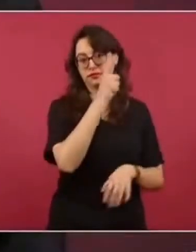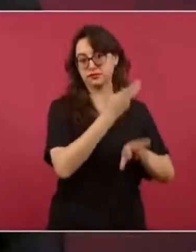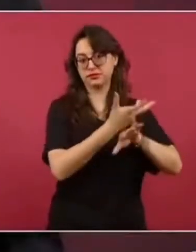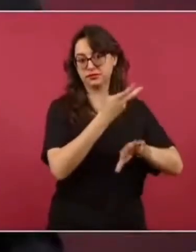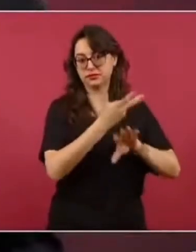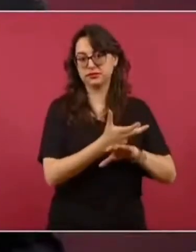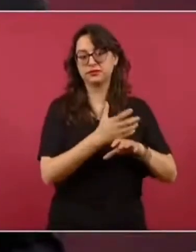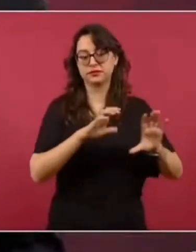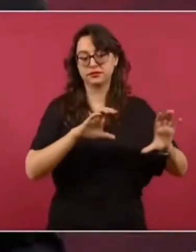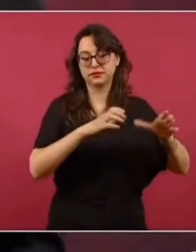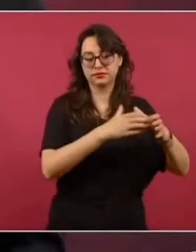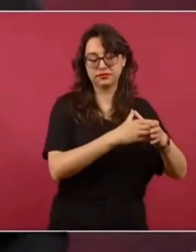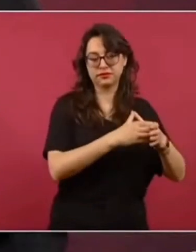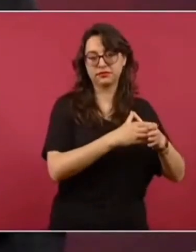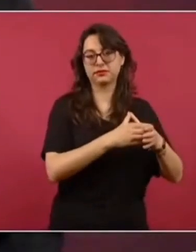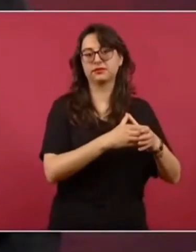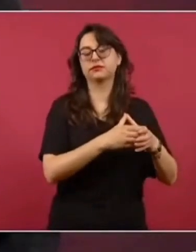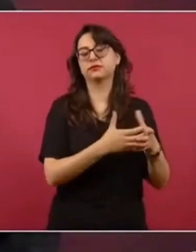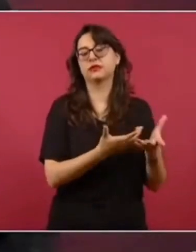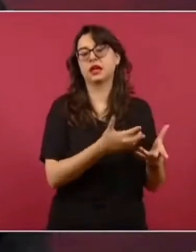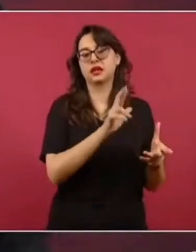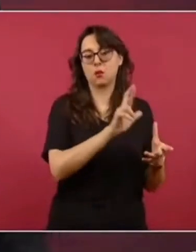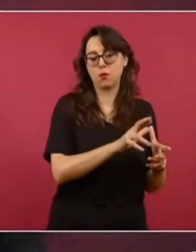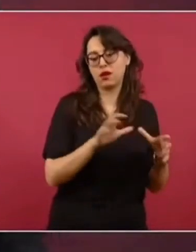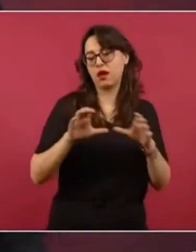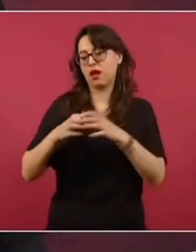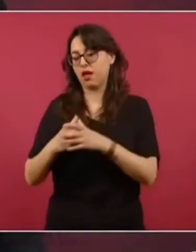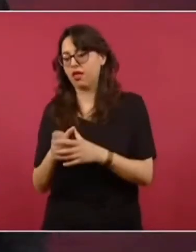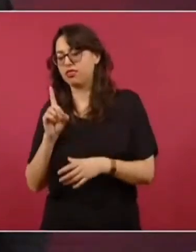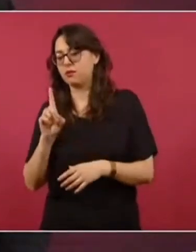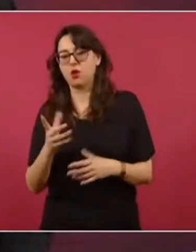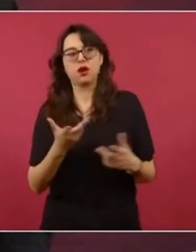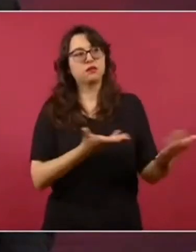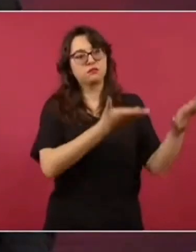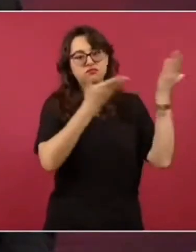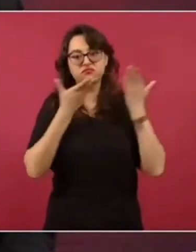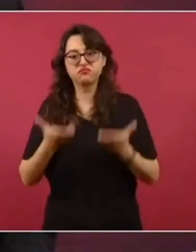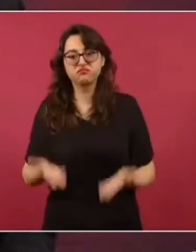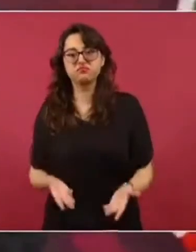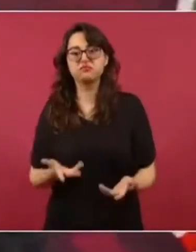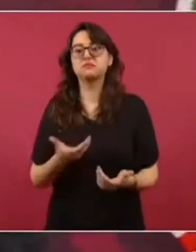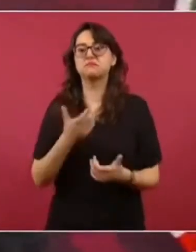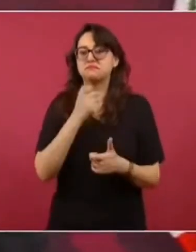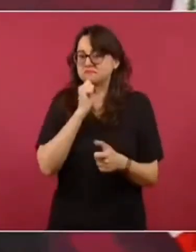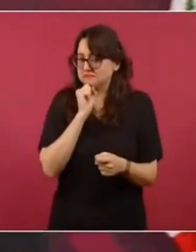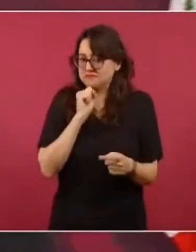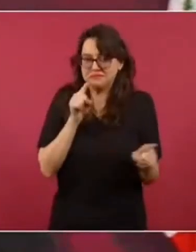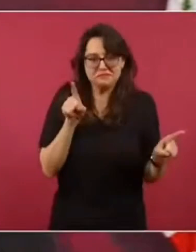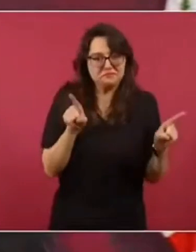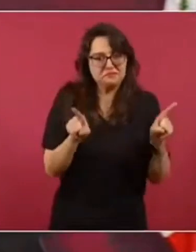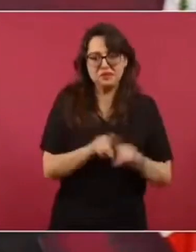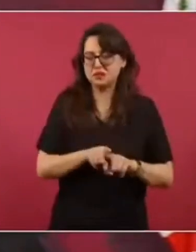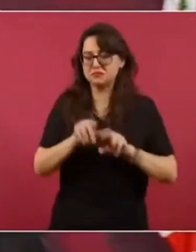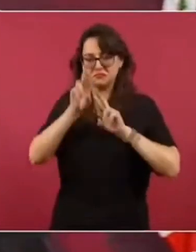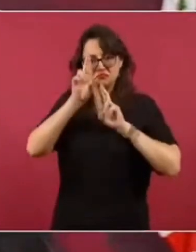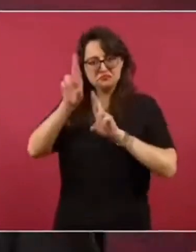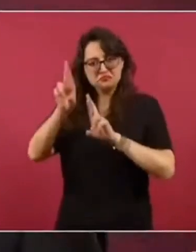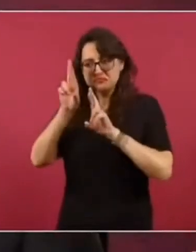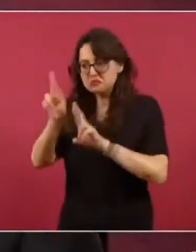también muy respetuosos de la soberanía de México. Sin